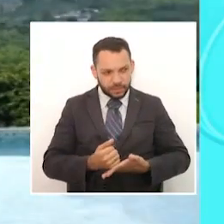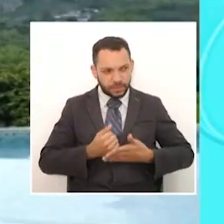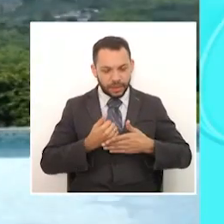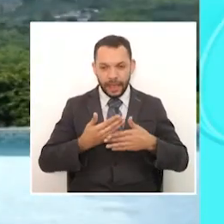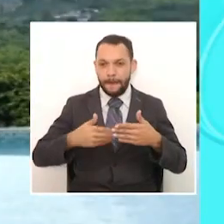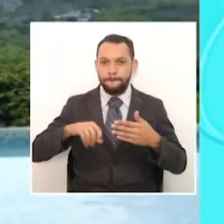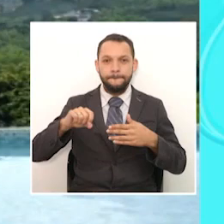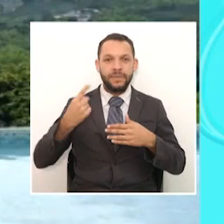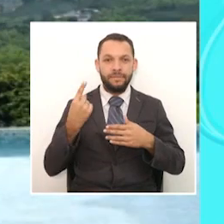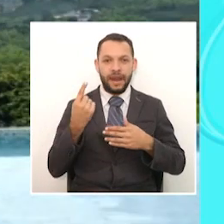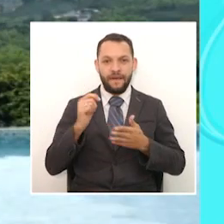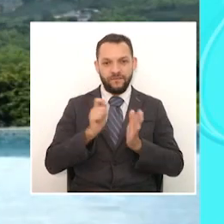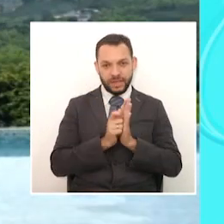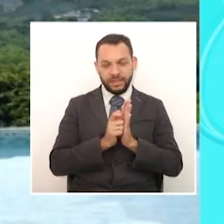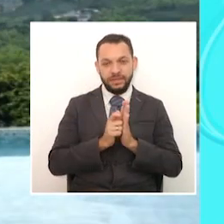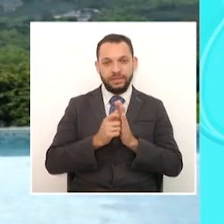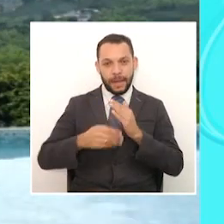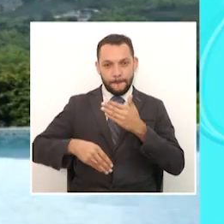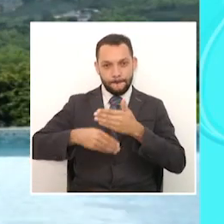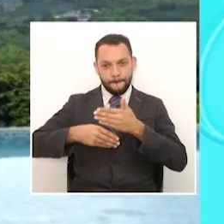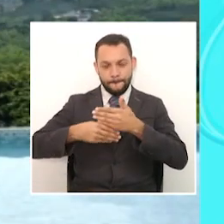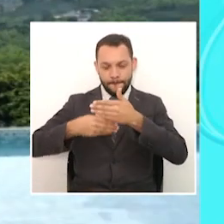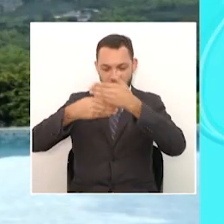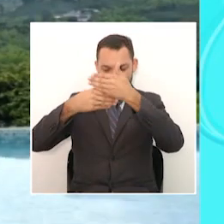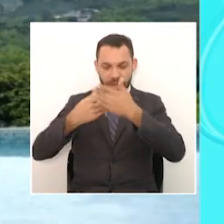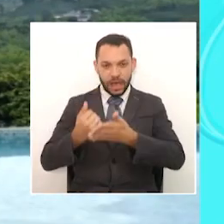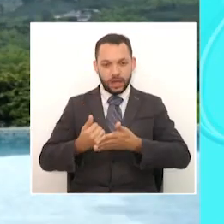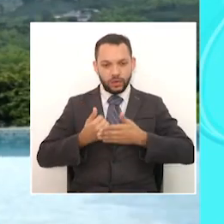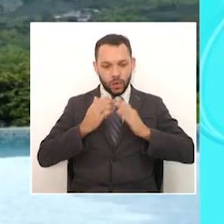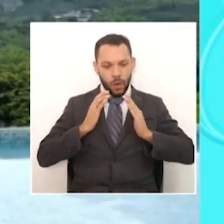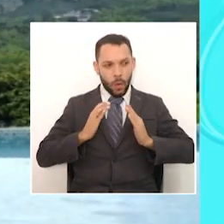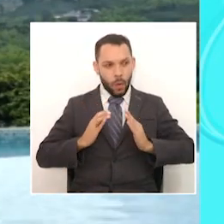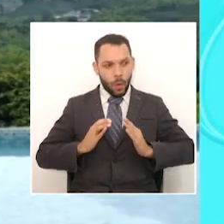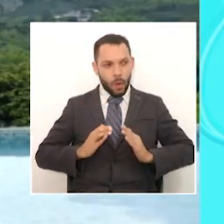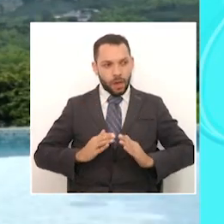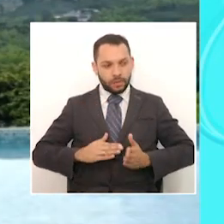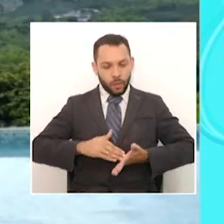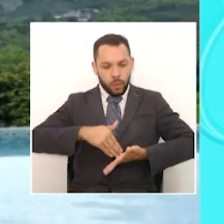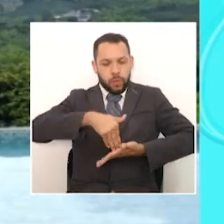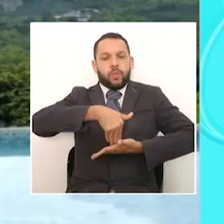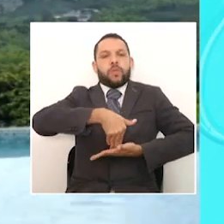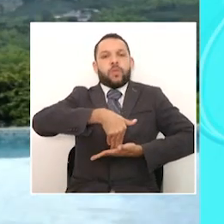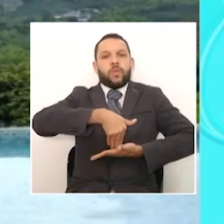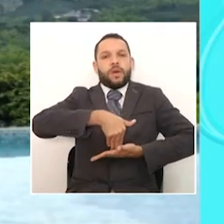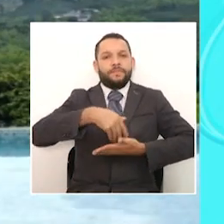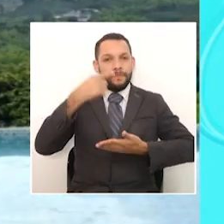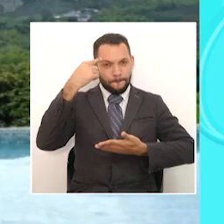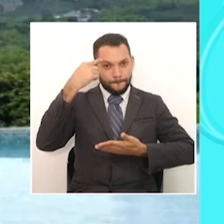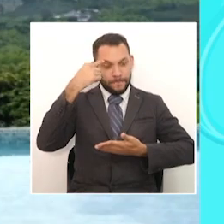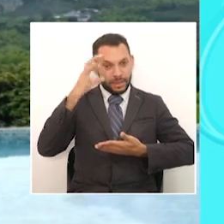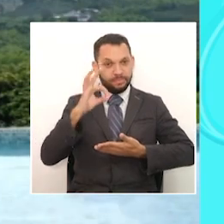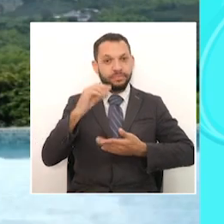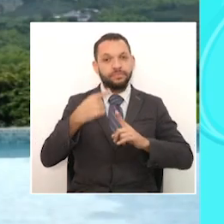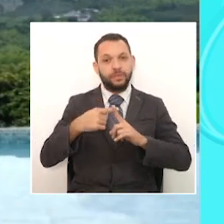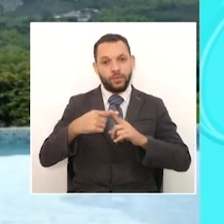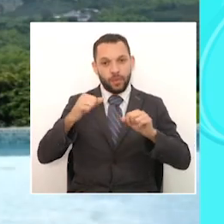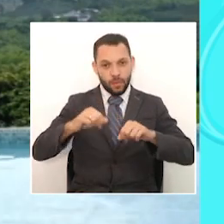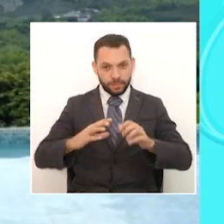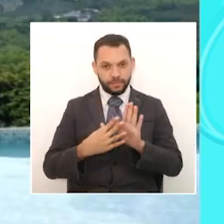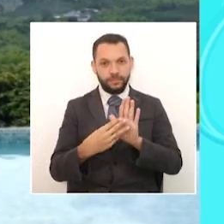pared y esto les va a dar un gran equilibrio y un gran desarrollo mental. Ojalá la pongan en